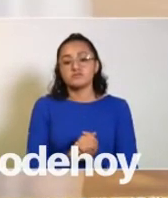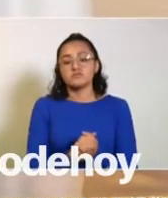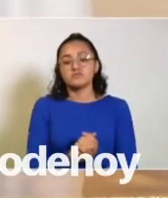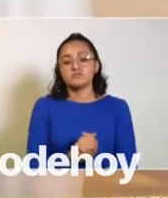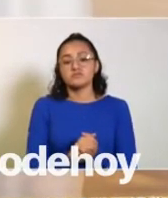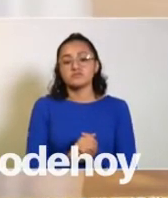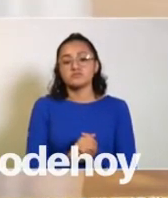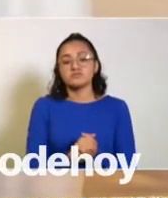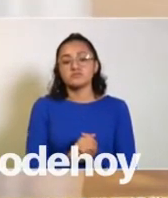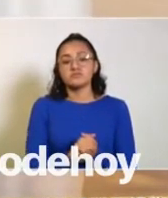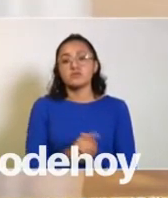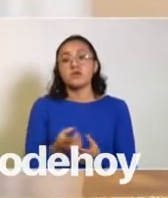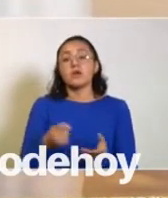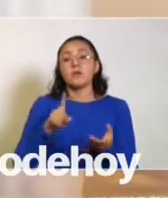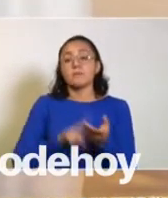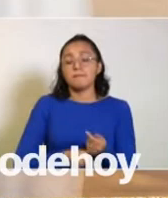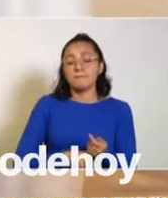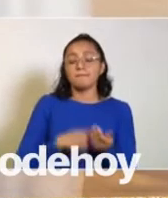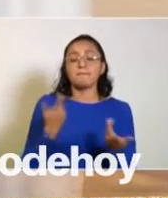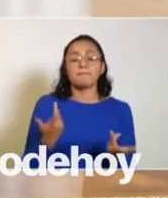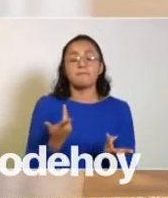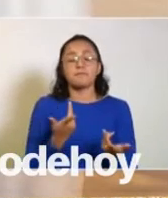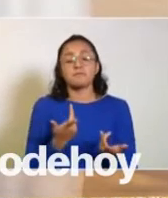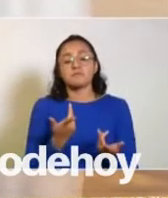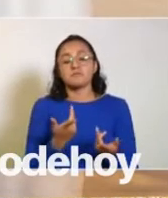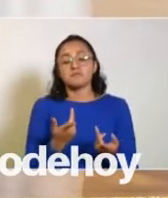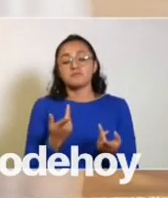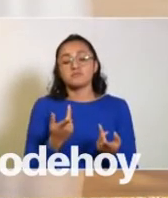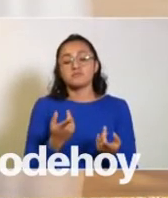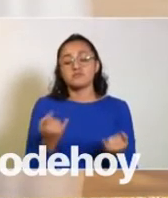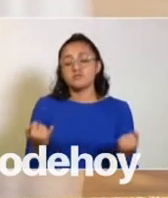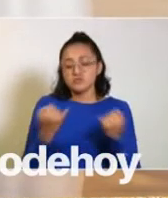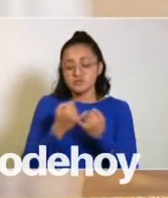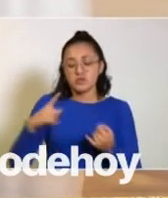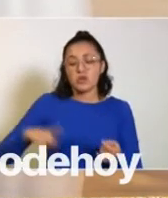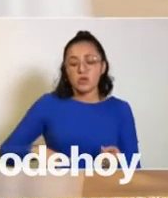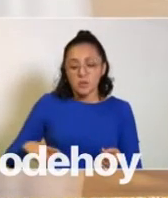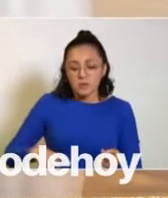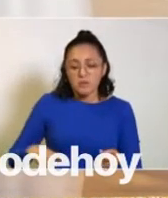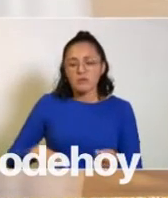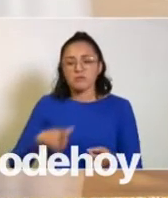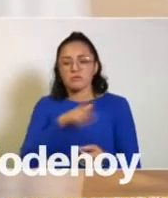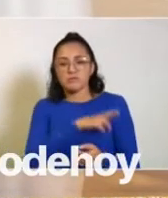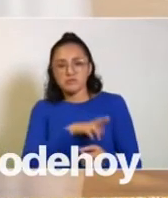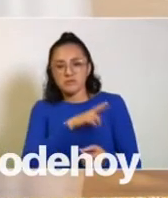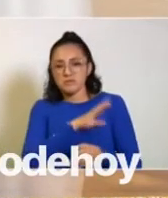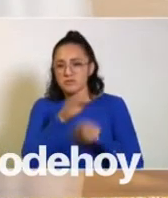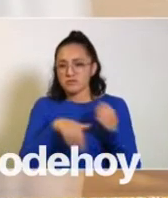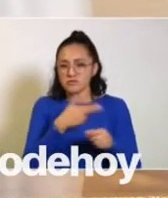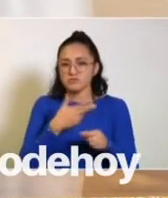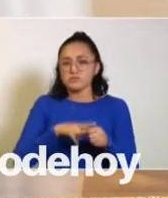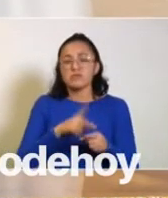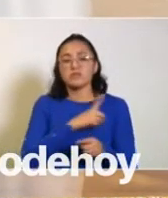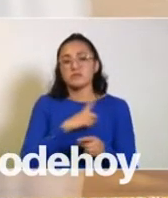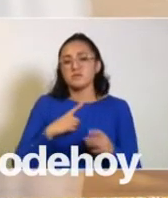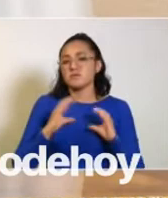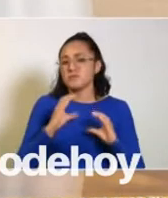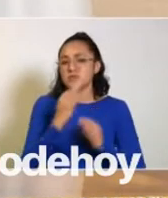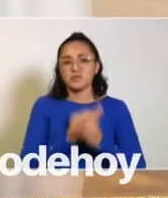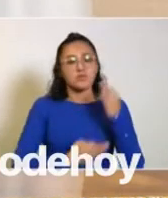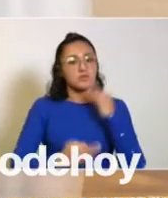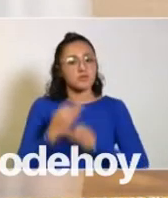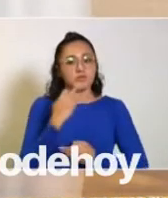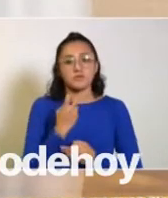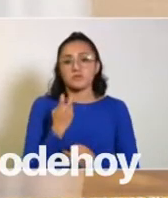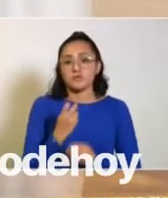autónomos poderes públicos cuidar a nuestra sociedad vamos a proteger a nuestra